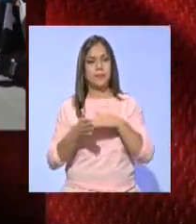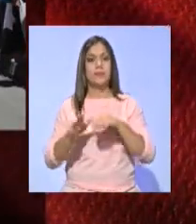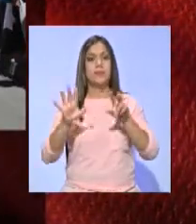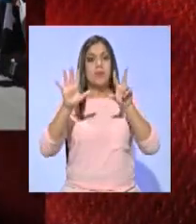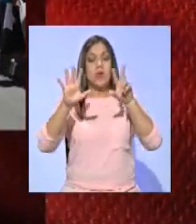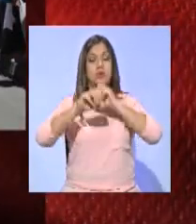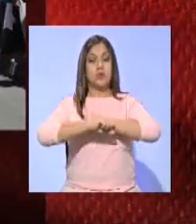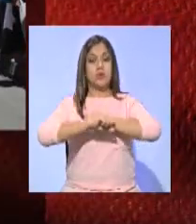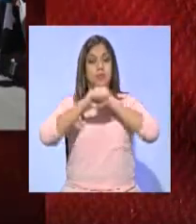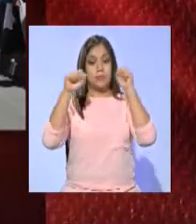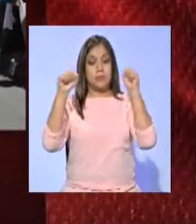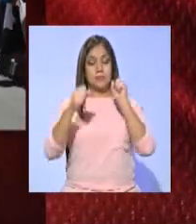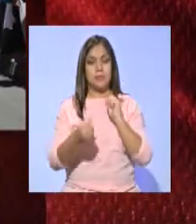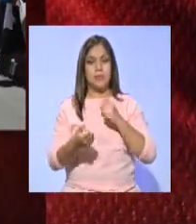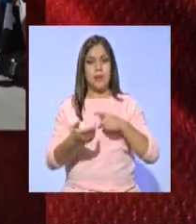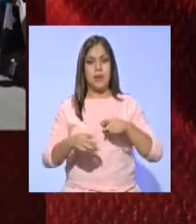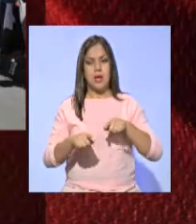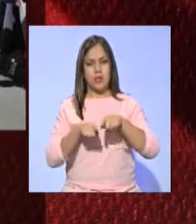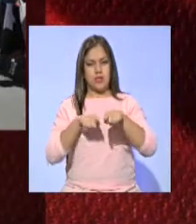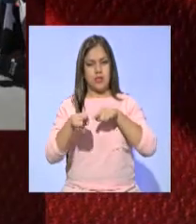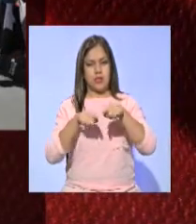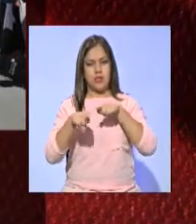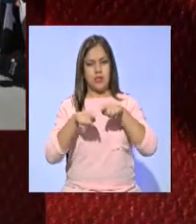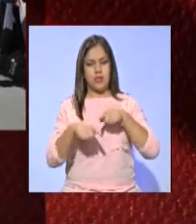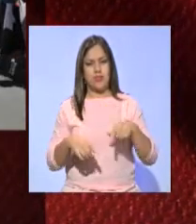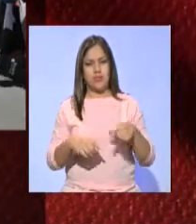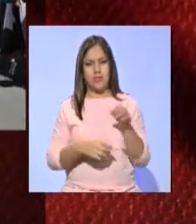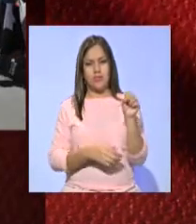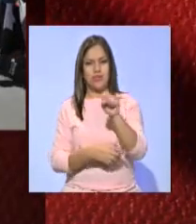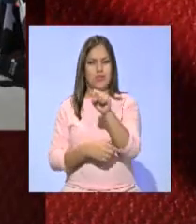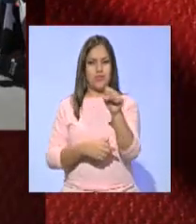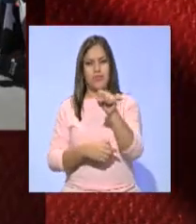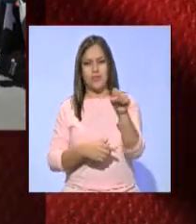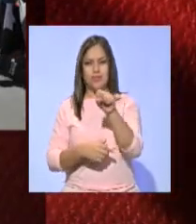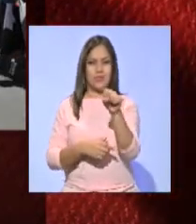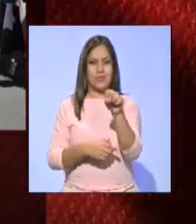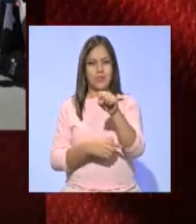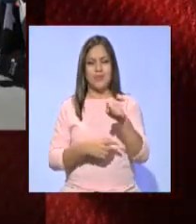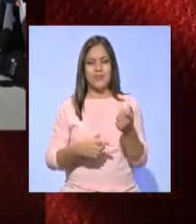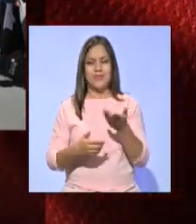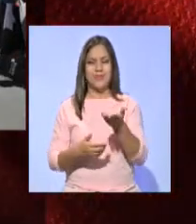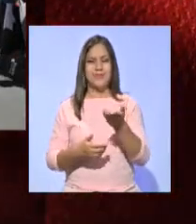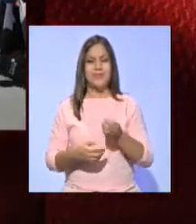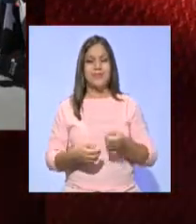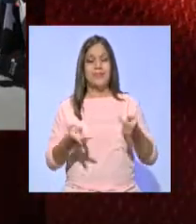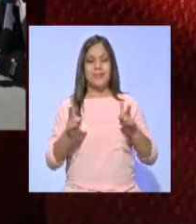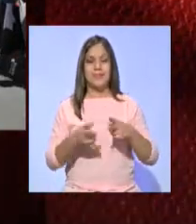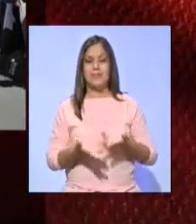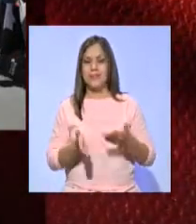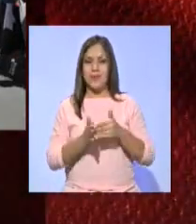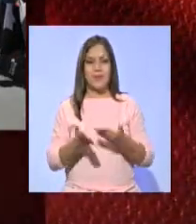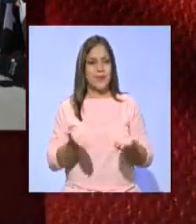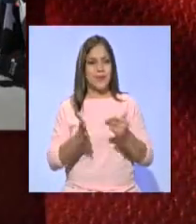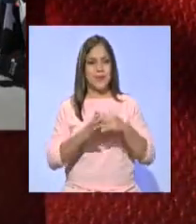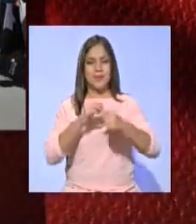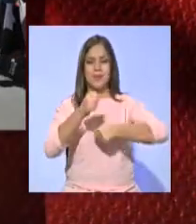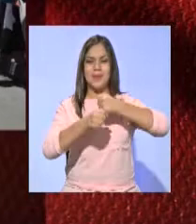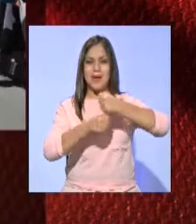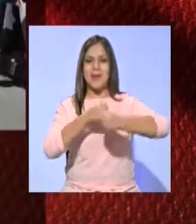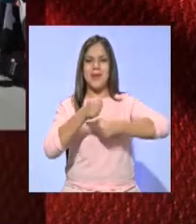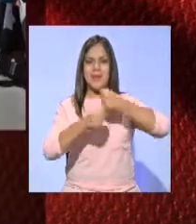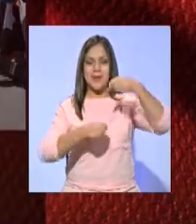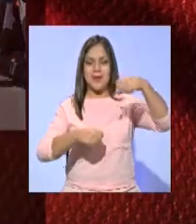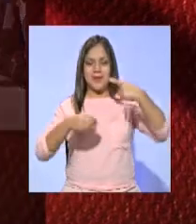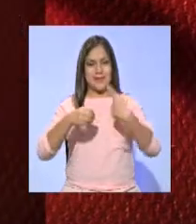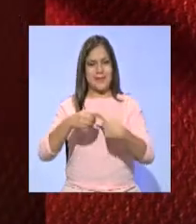de la mañana empezará la carrera de coches de madera en la calle Mejía, evento que se repite cada año en las fiestas de la